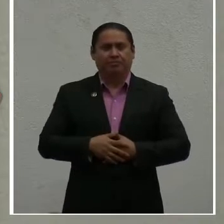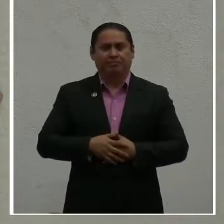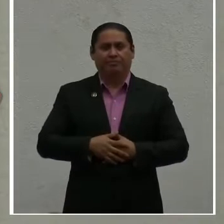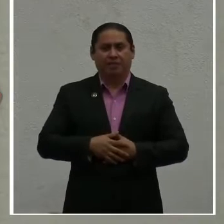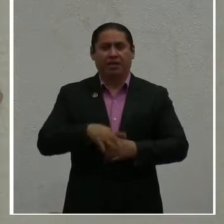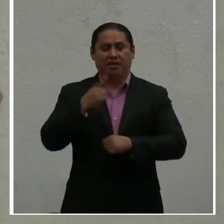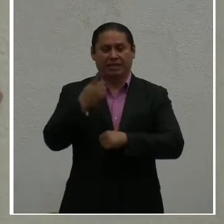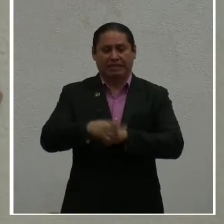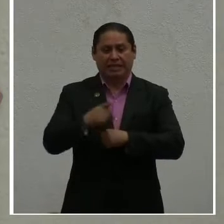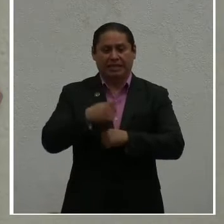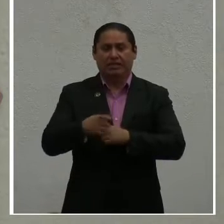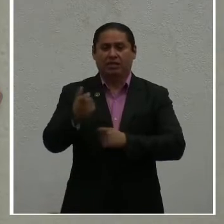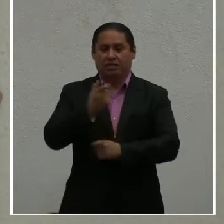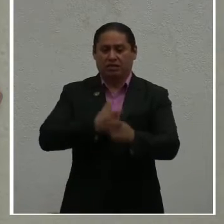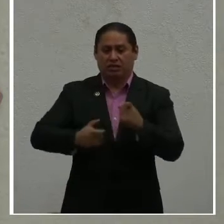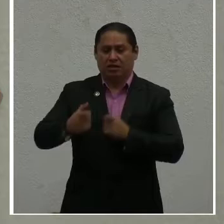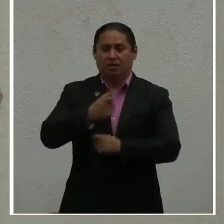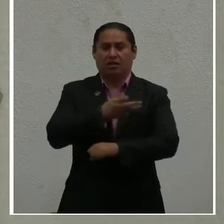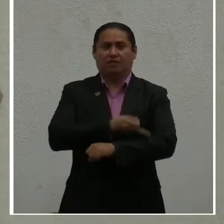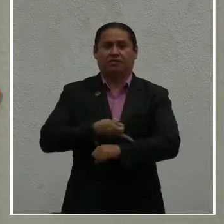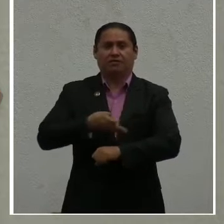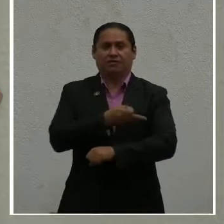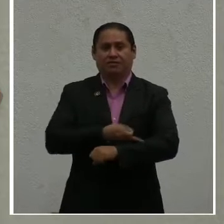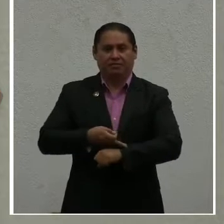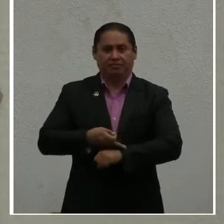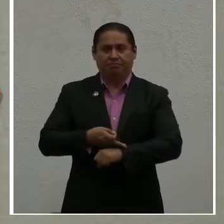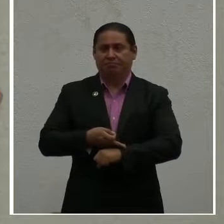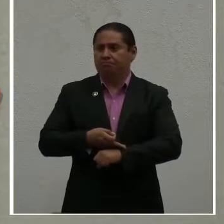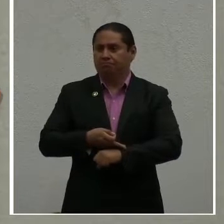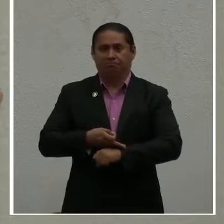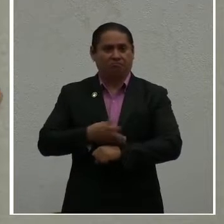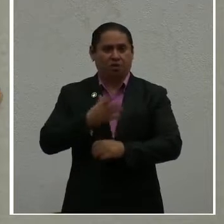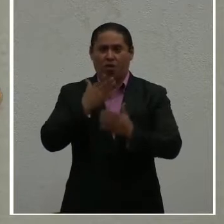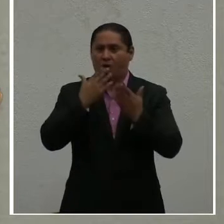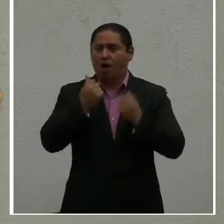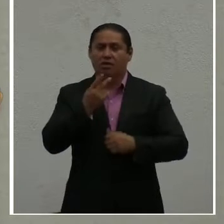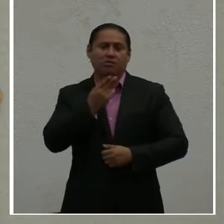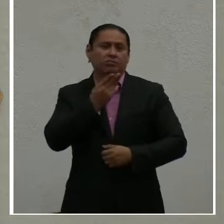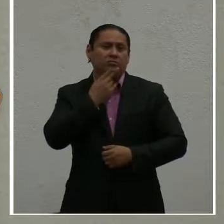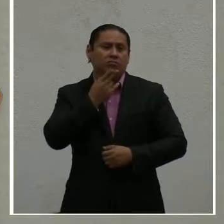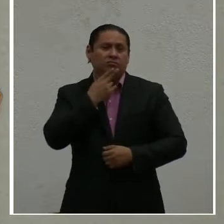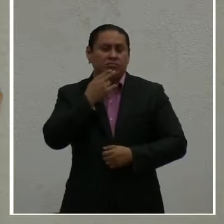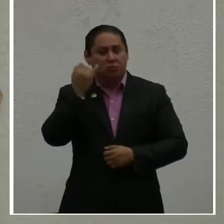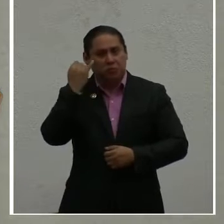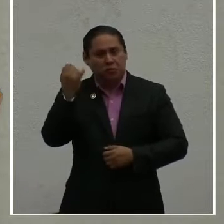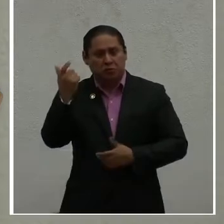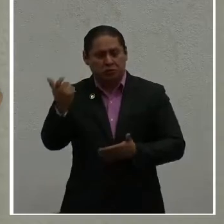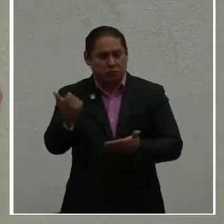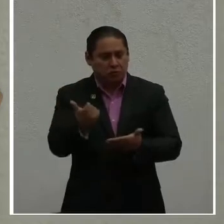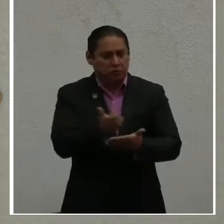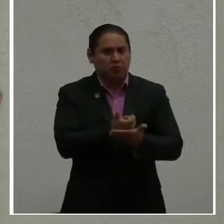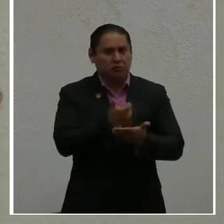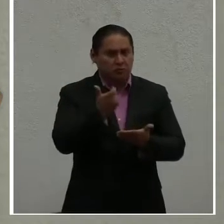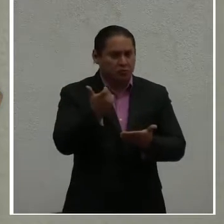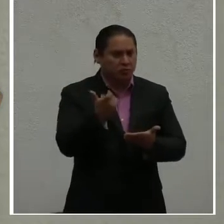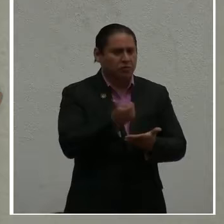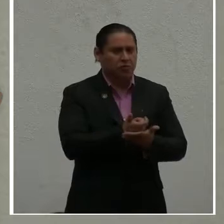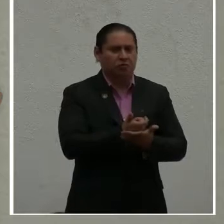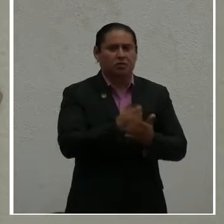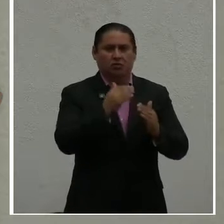la economía de las familias. Si no hay una utilidad entre cónyuges y entre